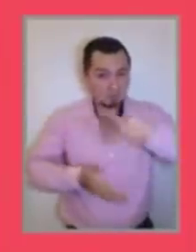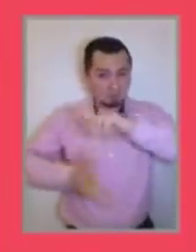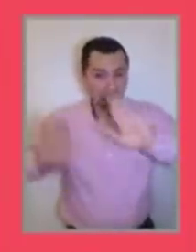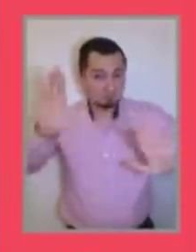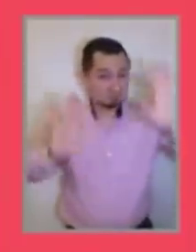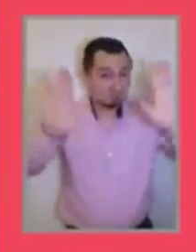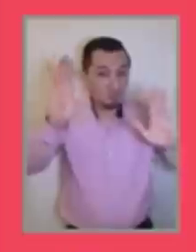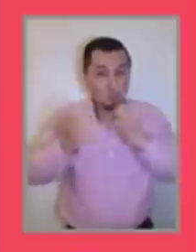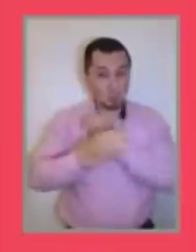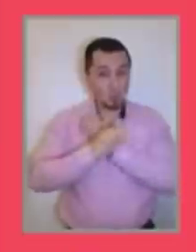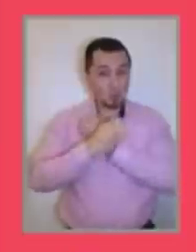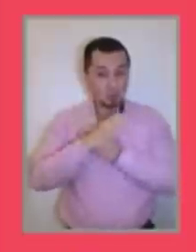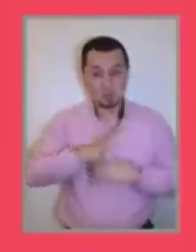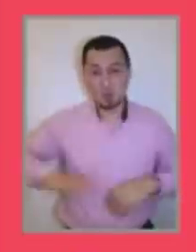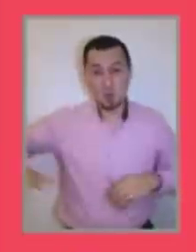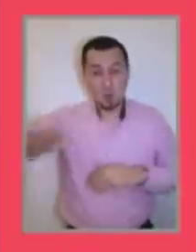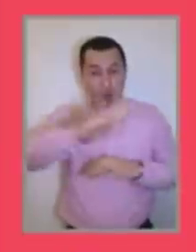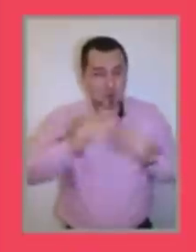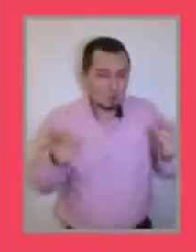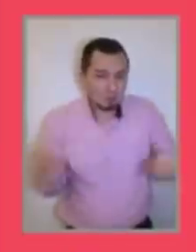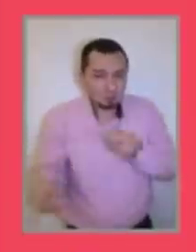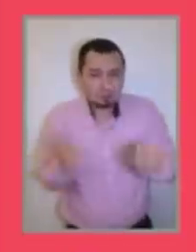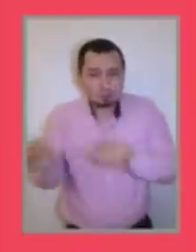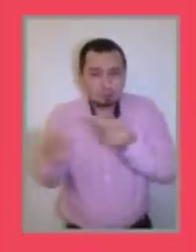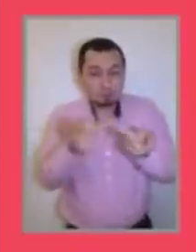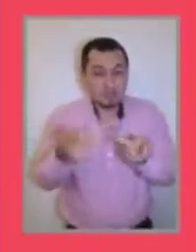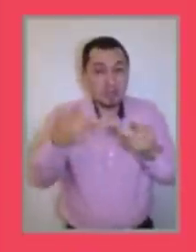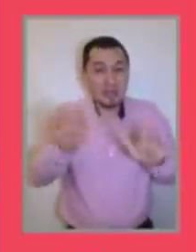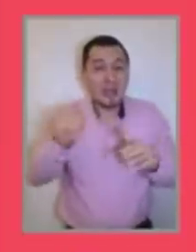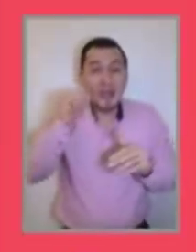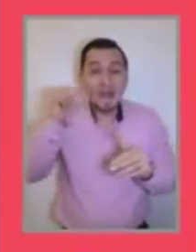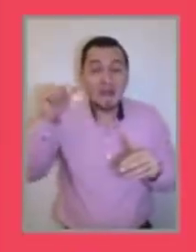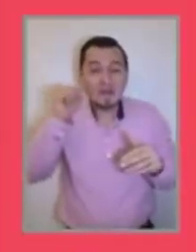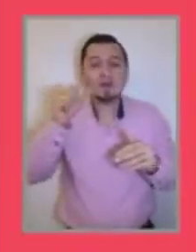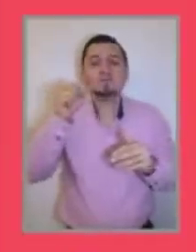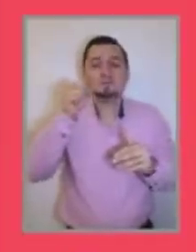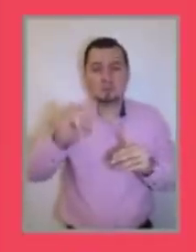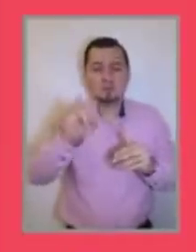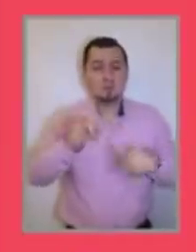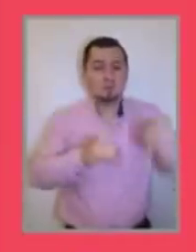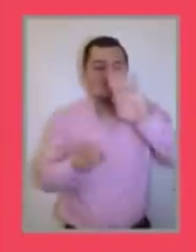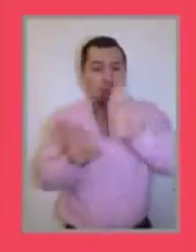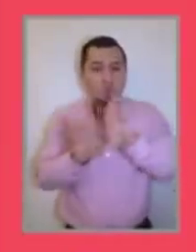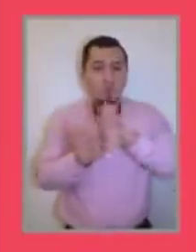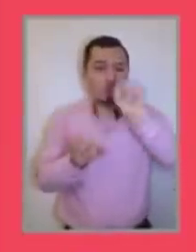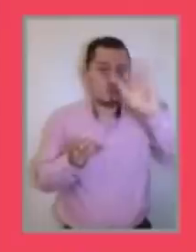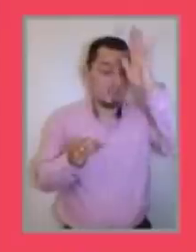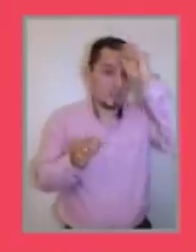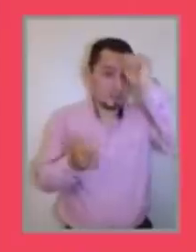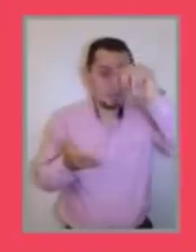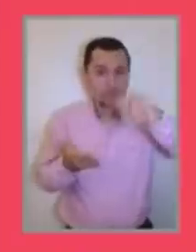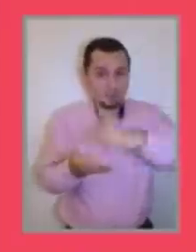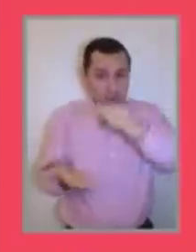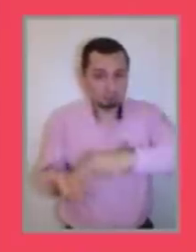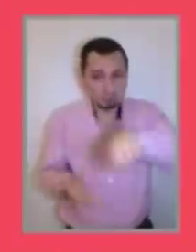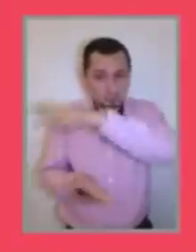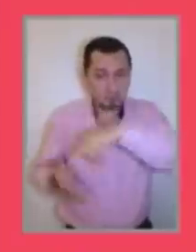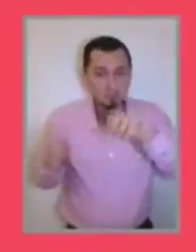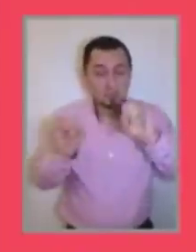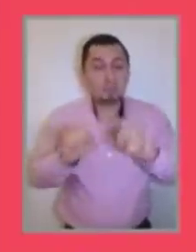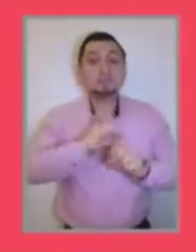de educación que ha sido el día de ayer avalada y ratificada también por consenso en la mesa de